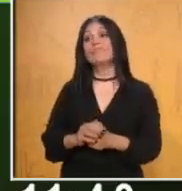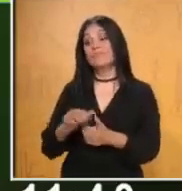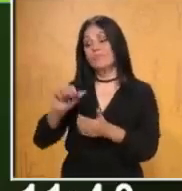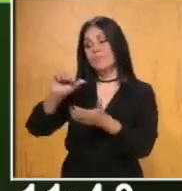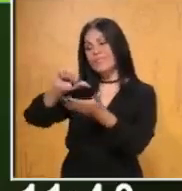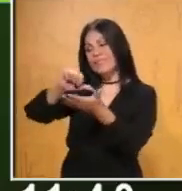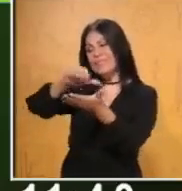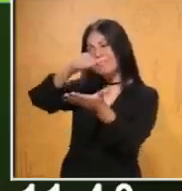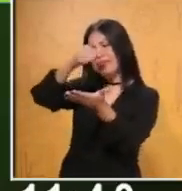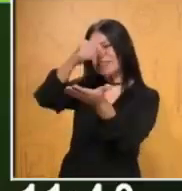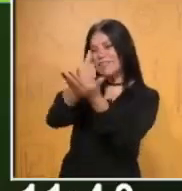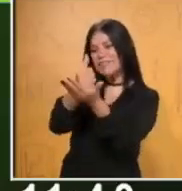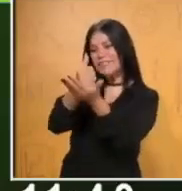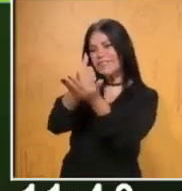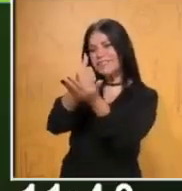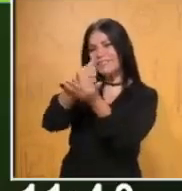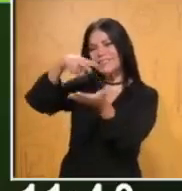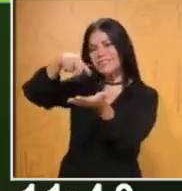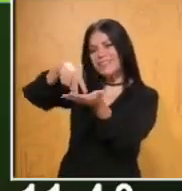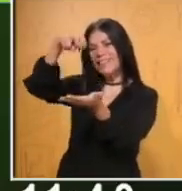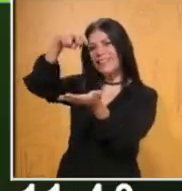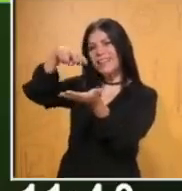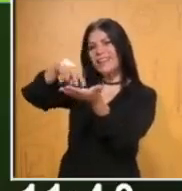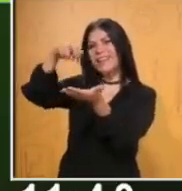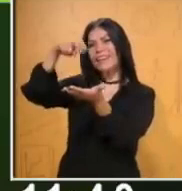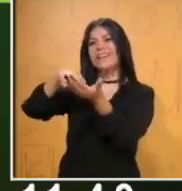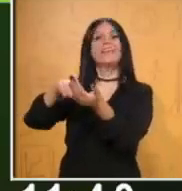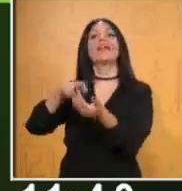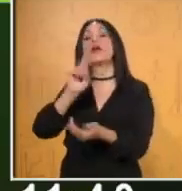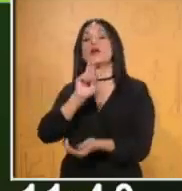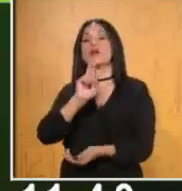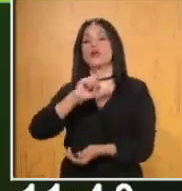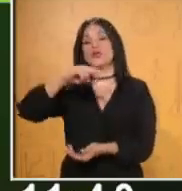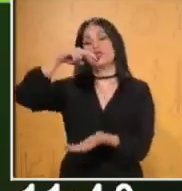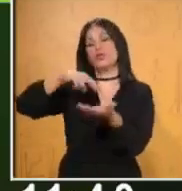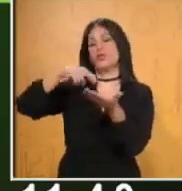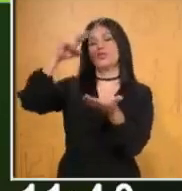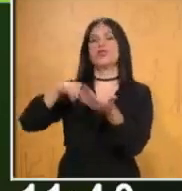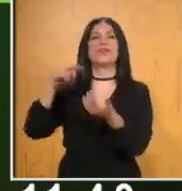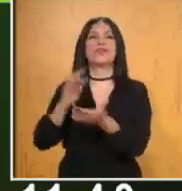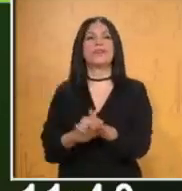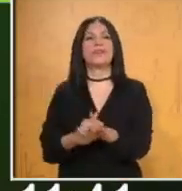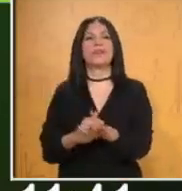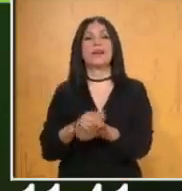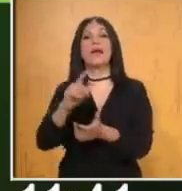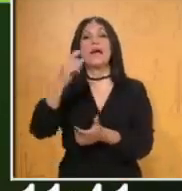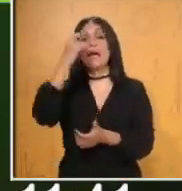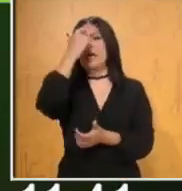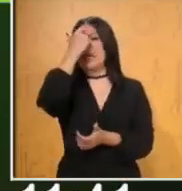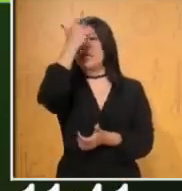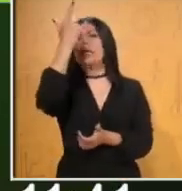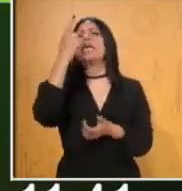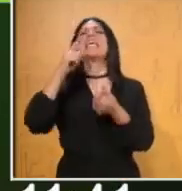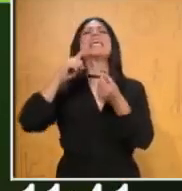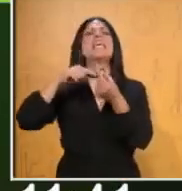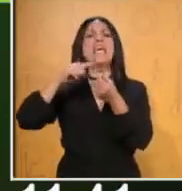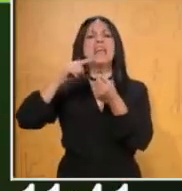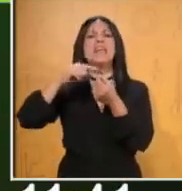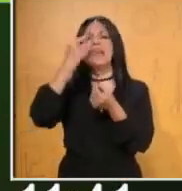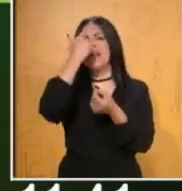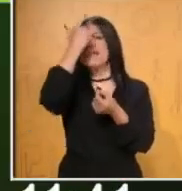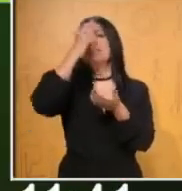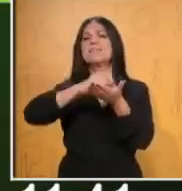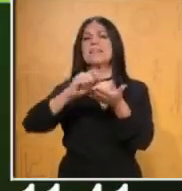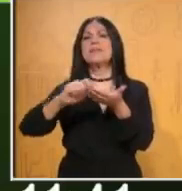saltarín Rumpelstiltskin. ¿Quién es el autor? El autor, los hermanos Grimm.